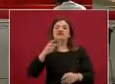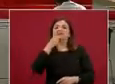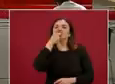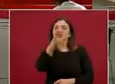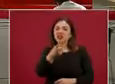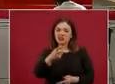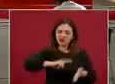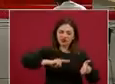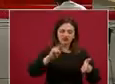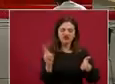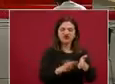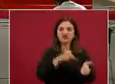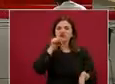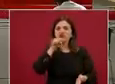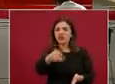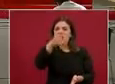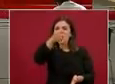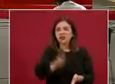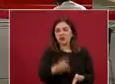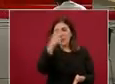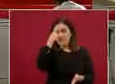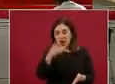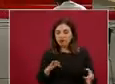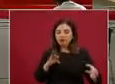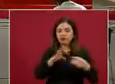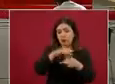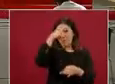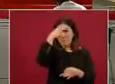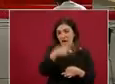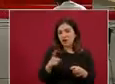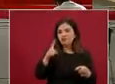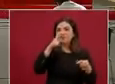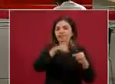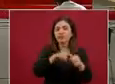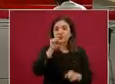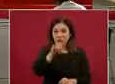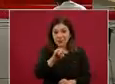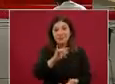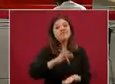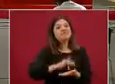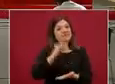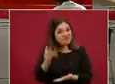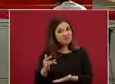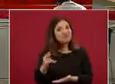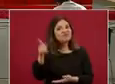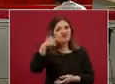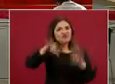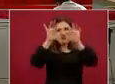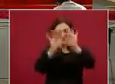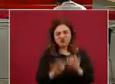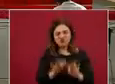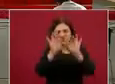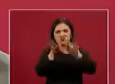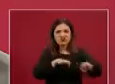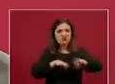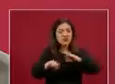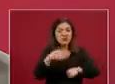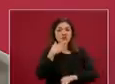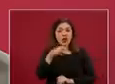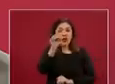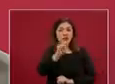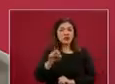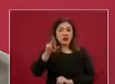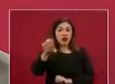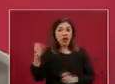externó con su firma y aprobó la adhesión de México a esta. Agradecemos también los buenos oficios de la Secretaría de